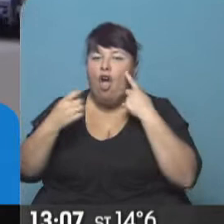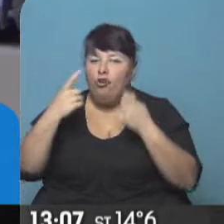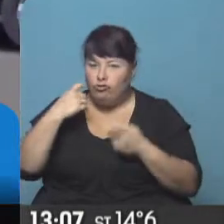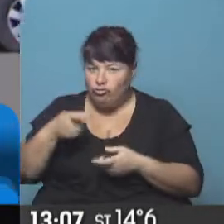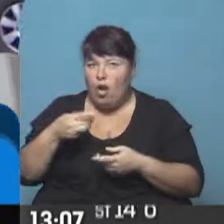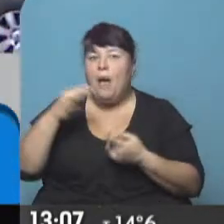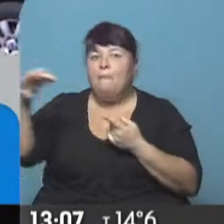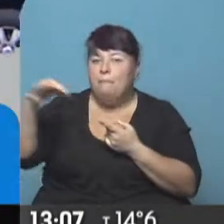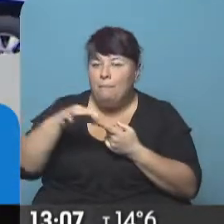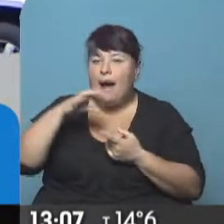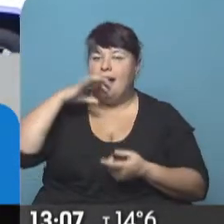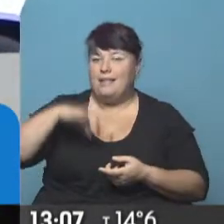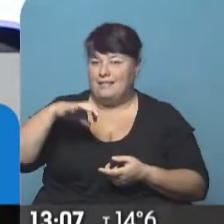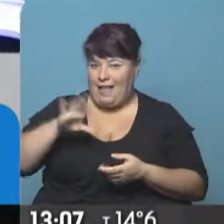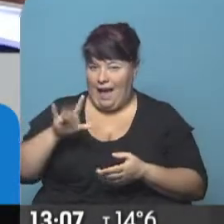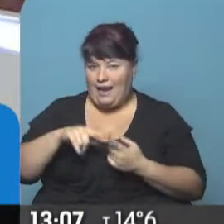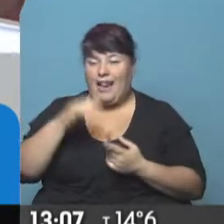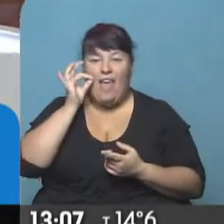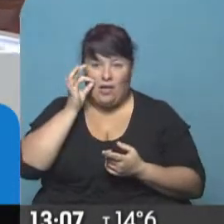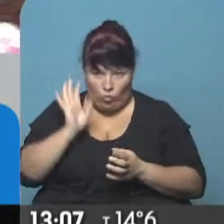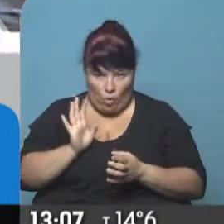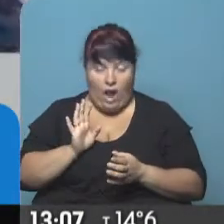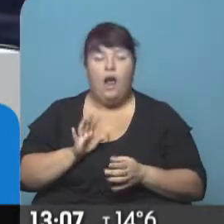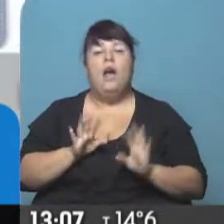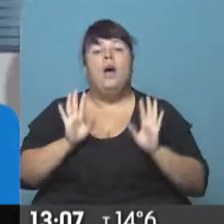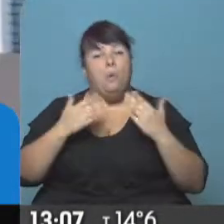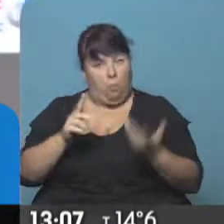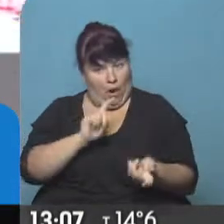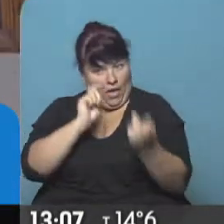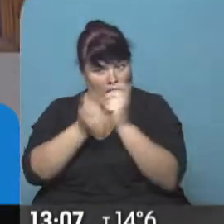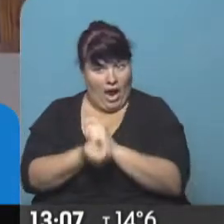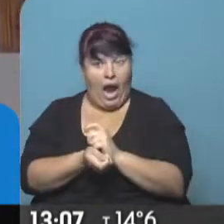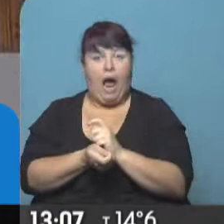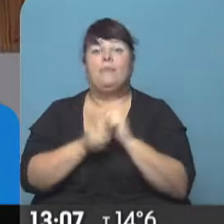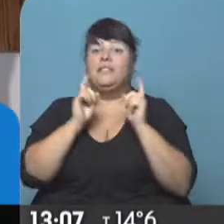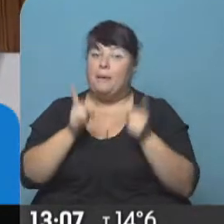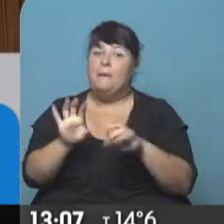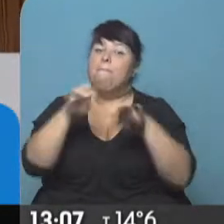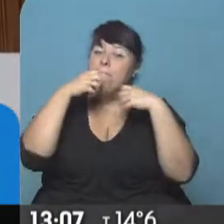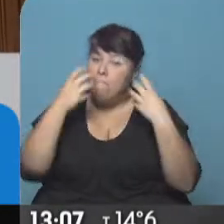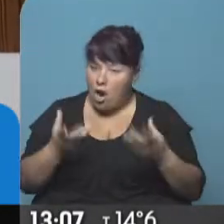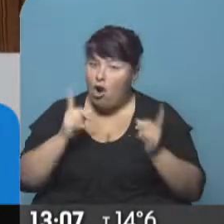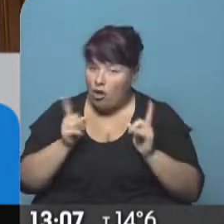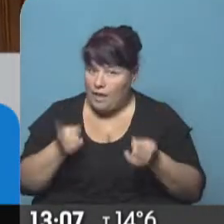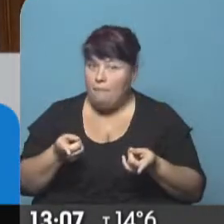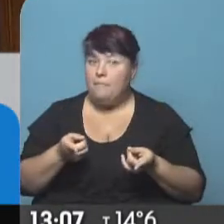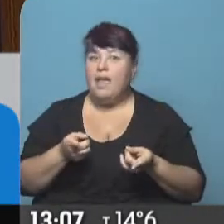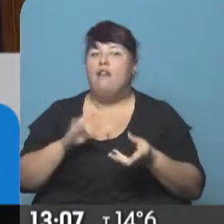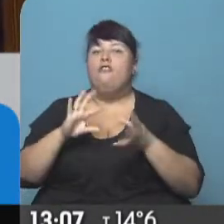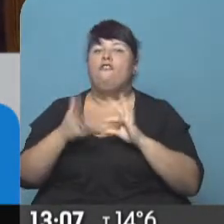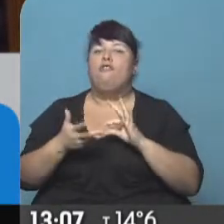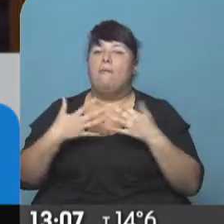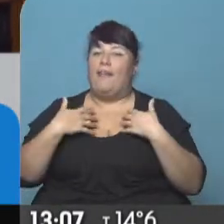para medir el azúcar en sangre puede cambiar y mucho y si no también mejorar por supuesto la